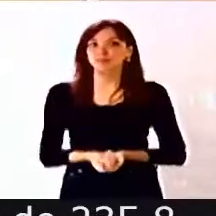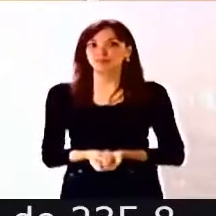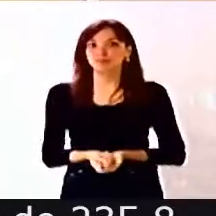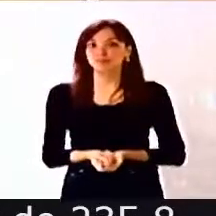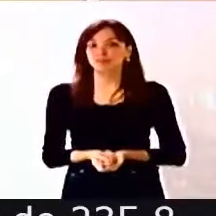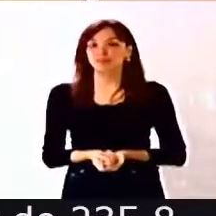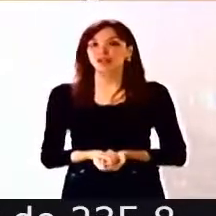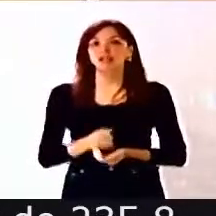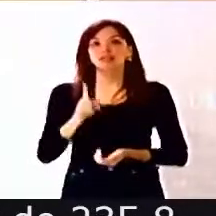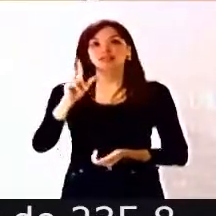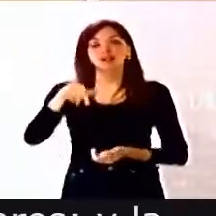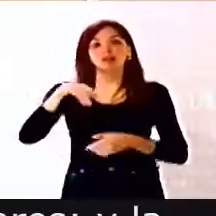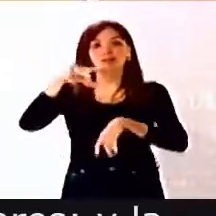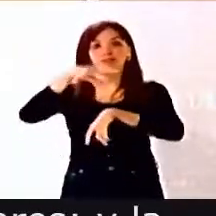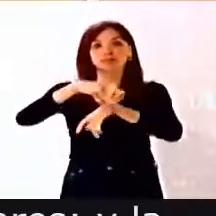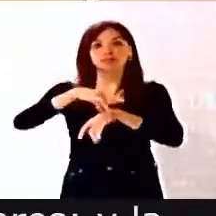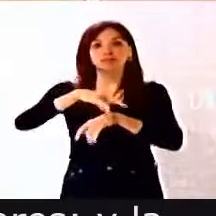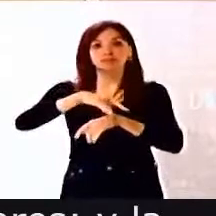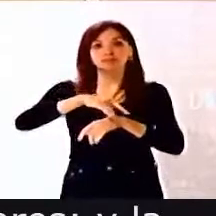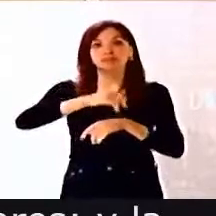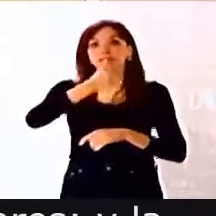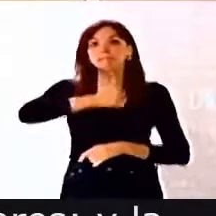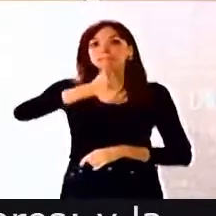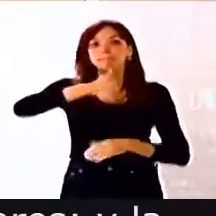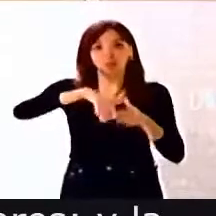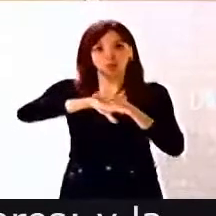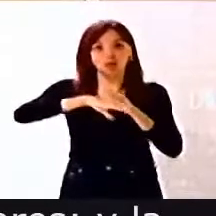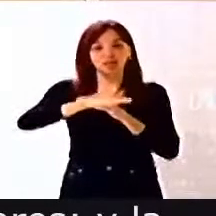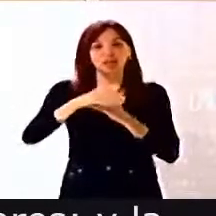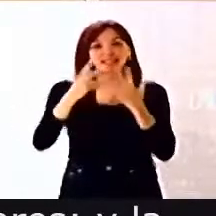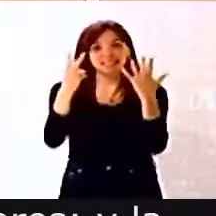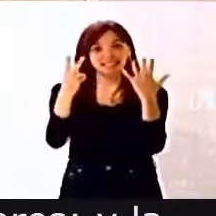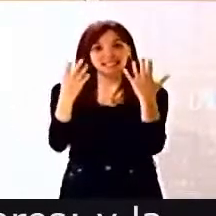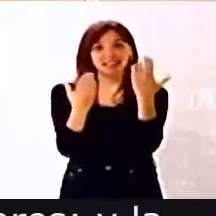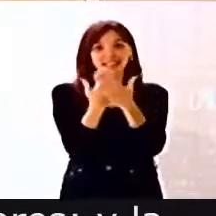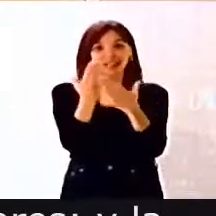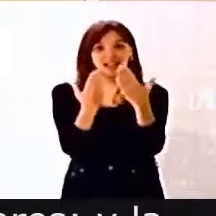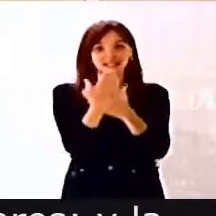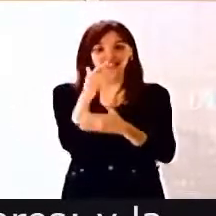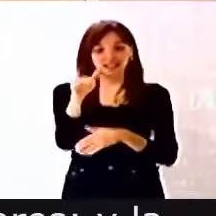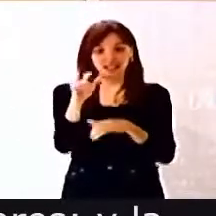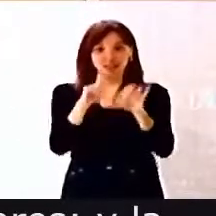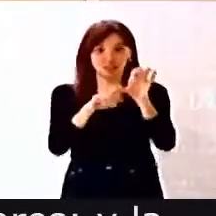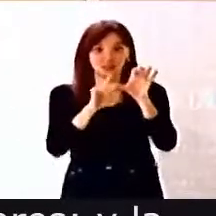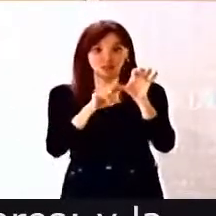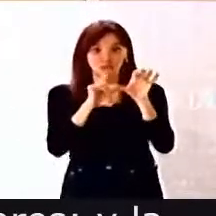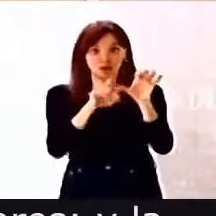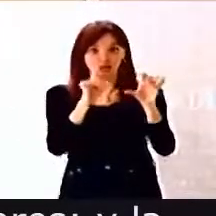y la incidencia acumulada en los 7 días en el total de la comunidad autónoma